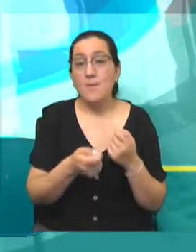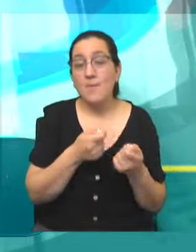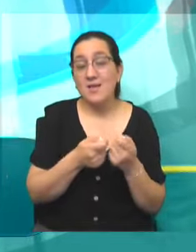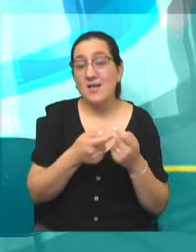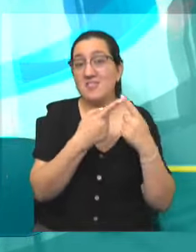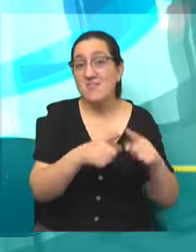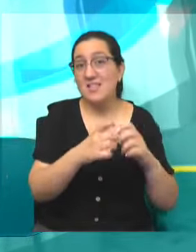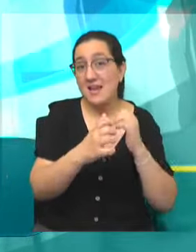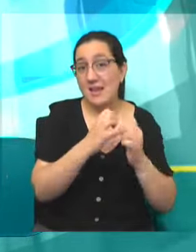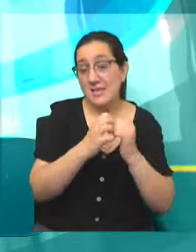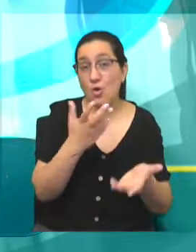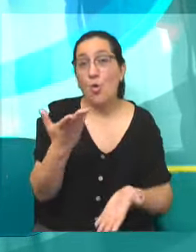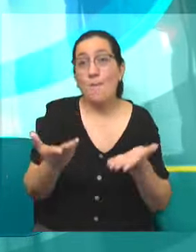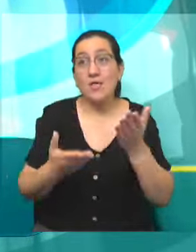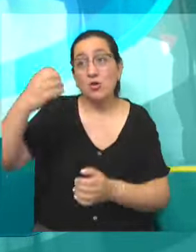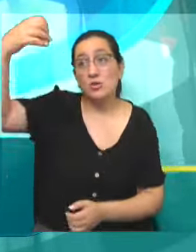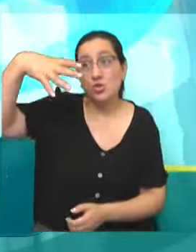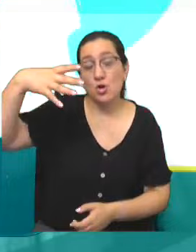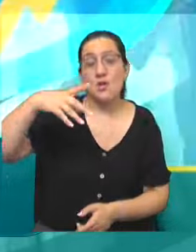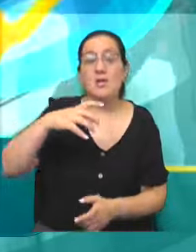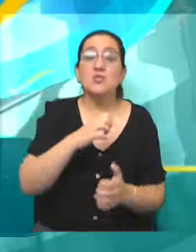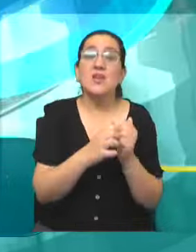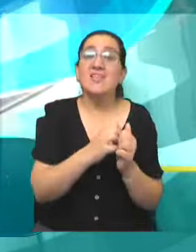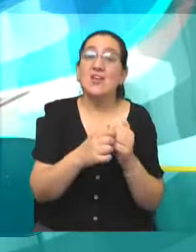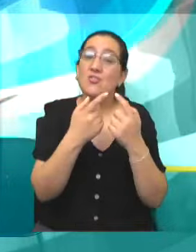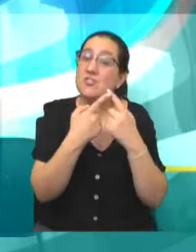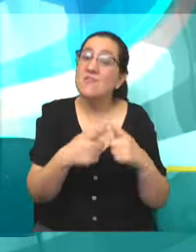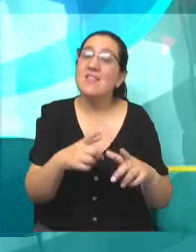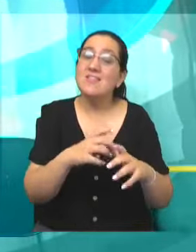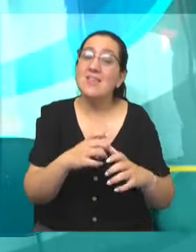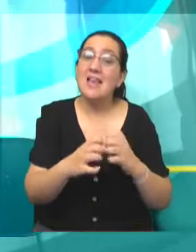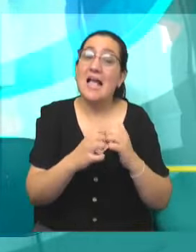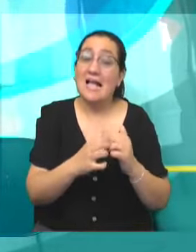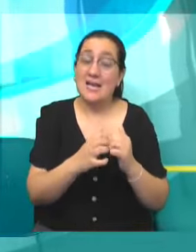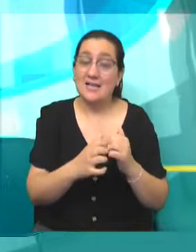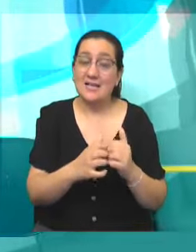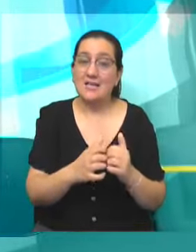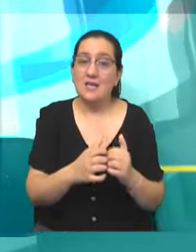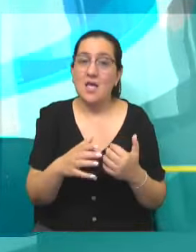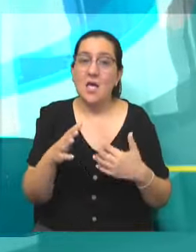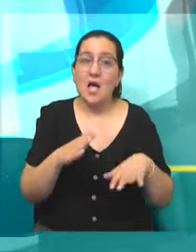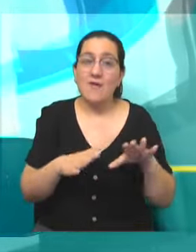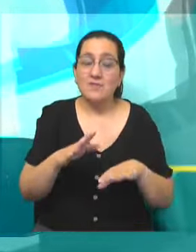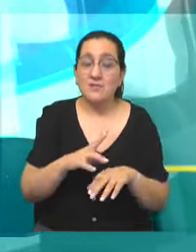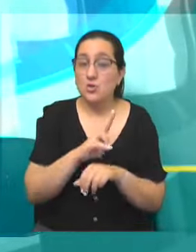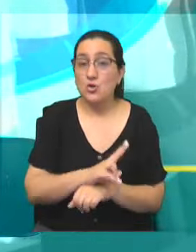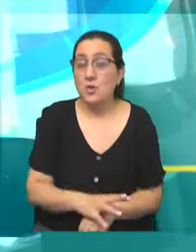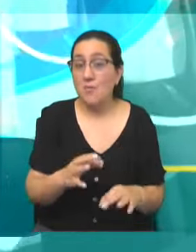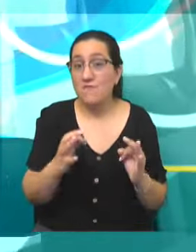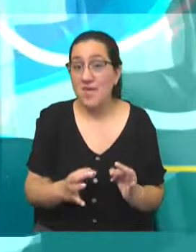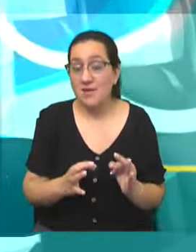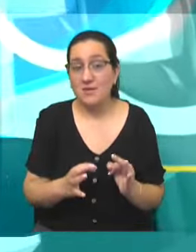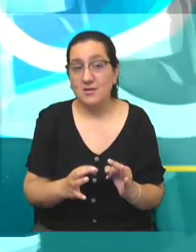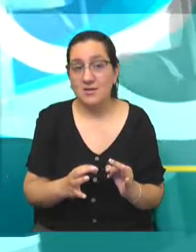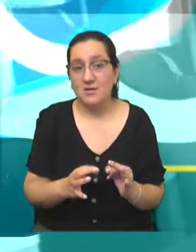sol. ¿Tá? Es una energía con otra carga. ¿Tá? Que muchas veces, si no la usamos de correcta manera,